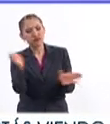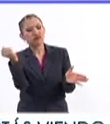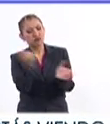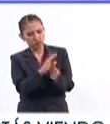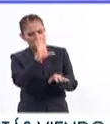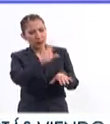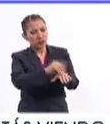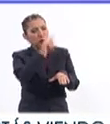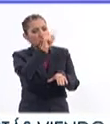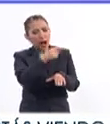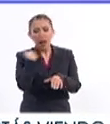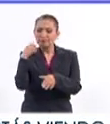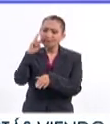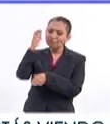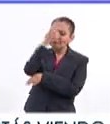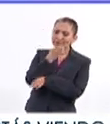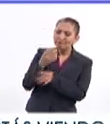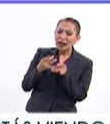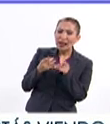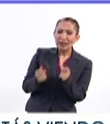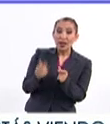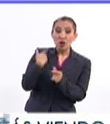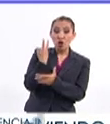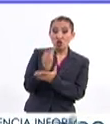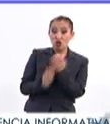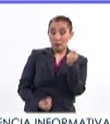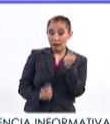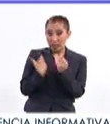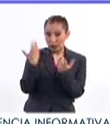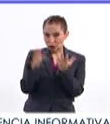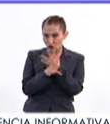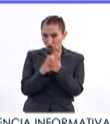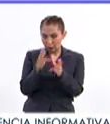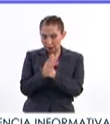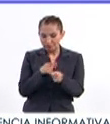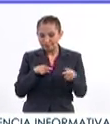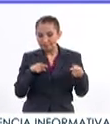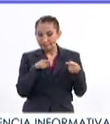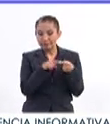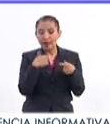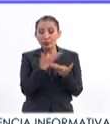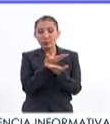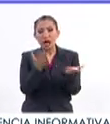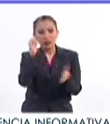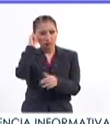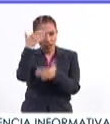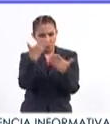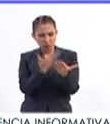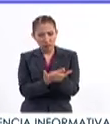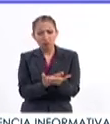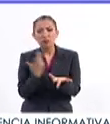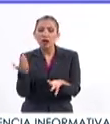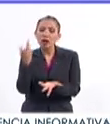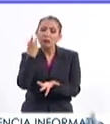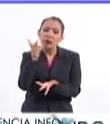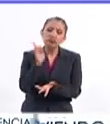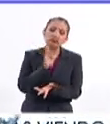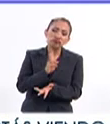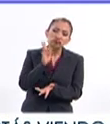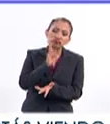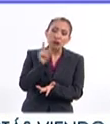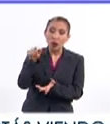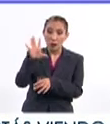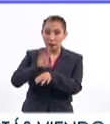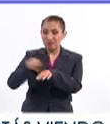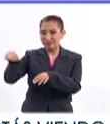poder ofrecer este servicio, pues lleva un doble producto. El primero es ofrecer este servicio, sin duda, a la mayoría de